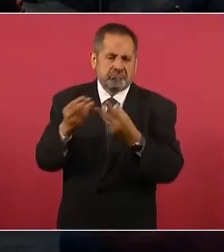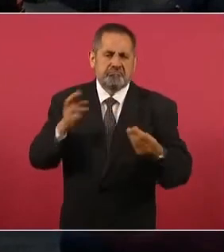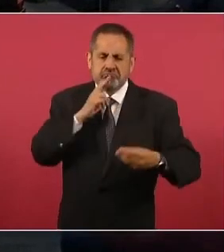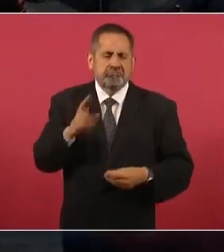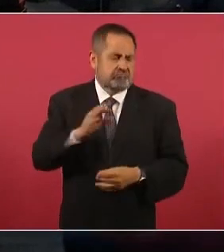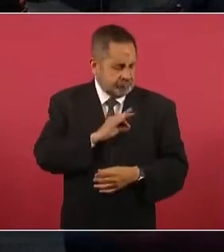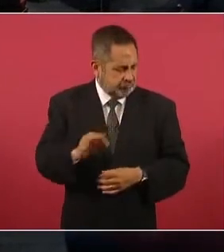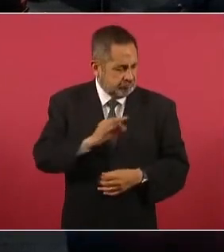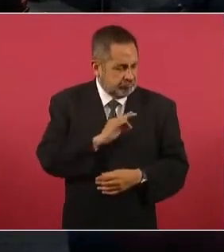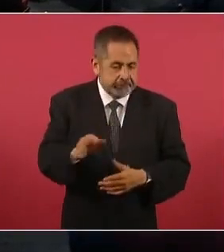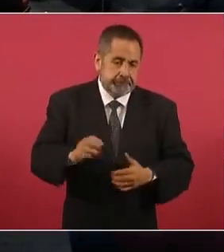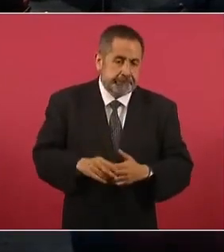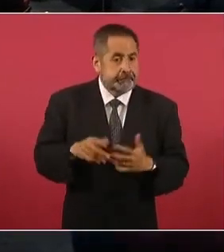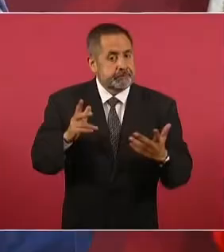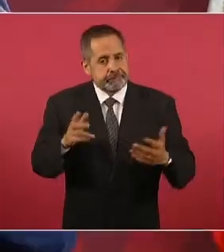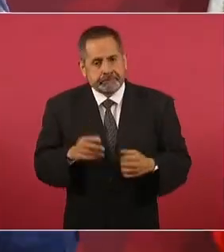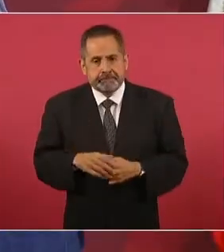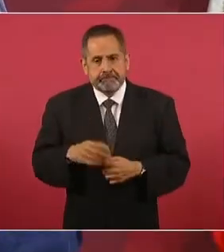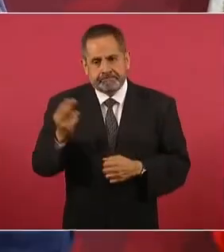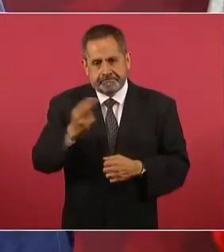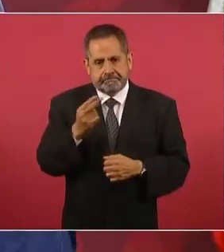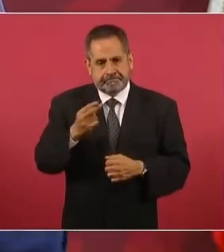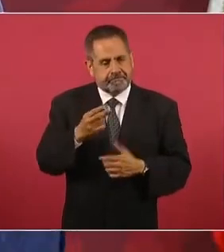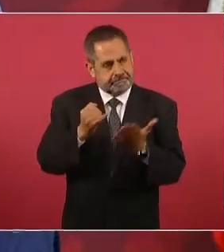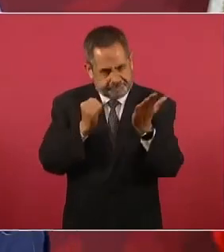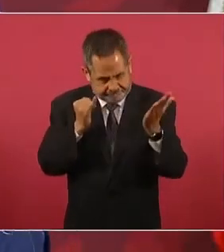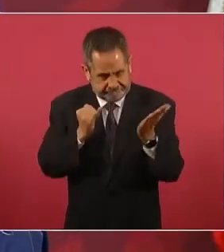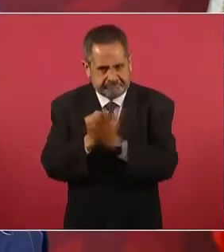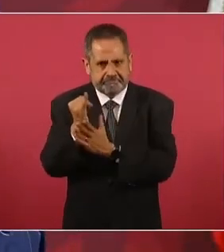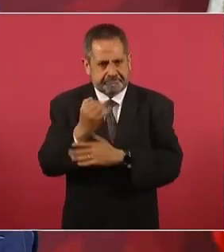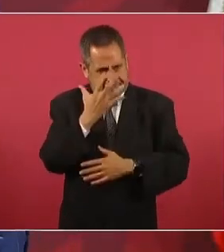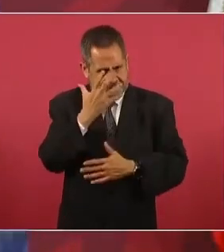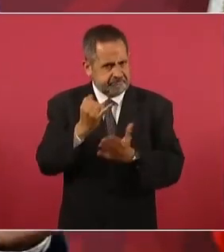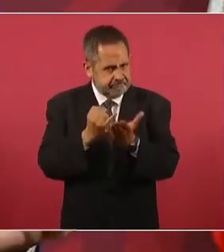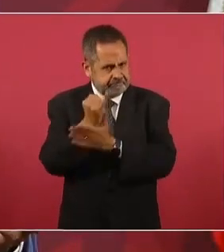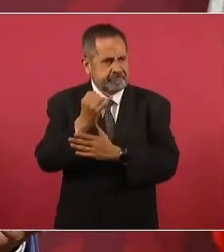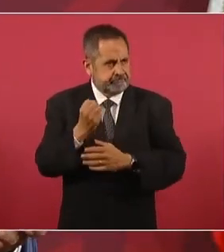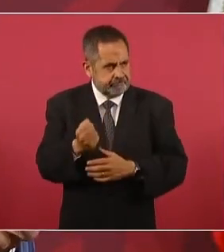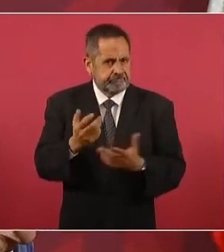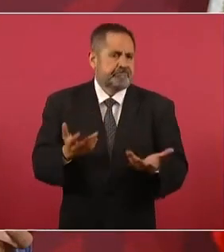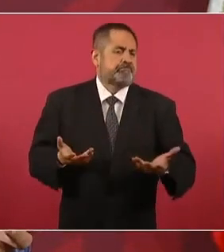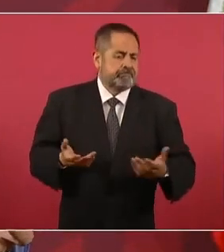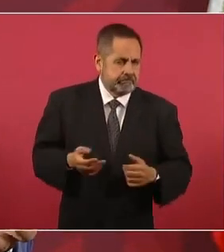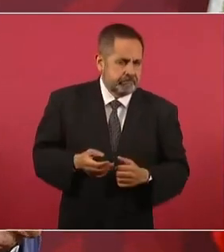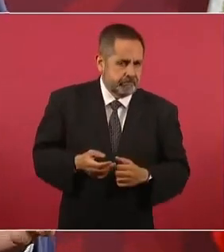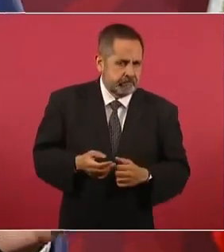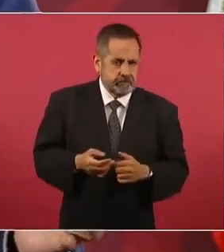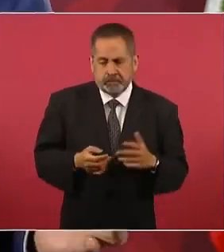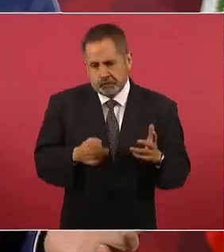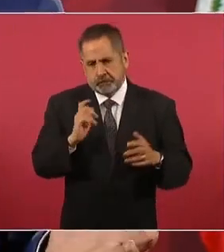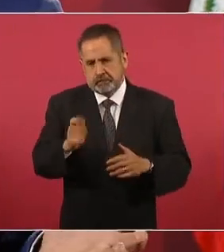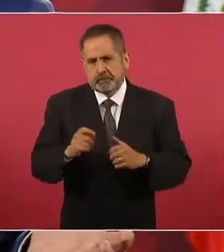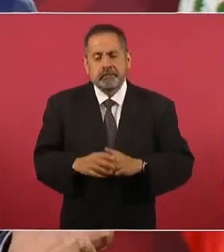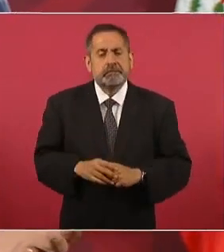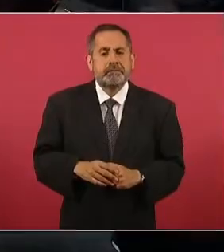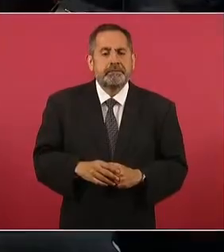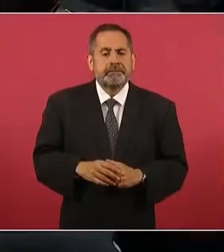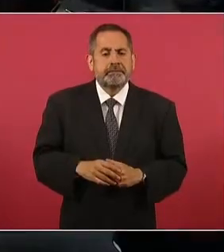Pero se requiere de tomar decisiones. Y